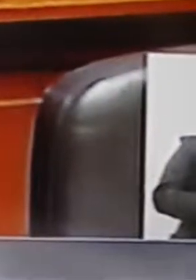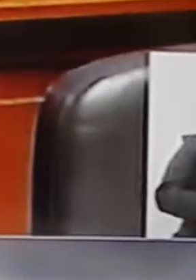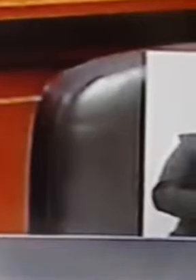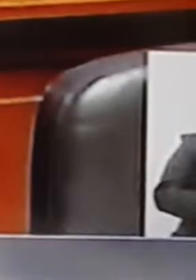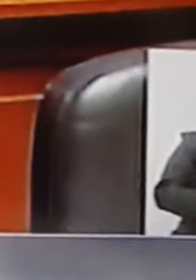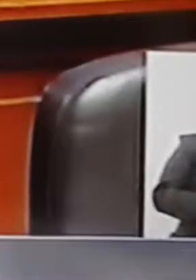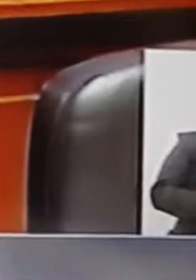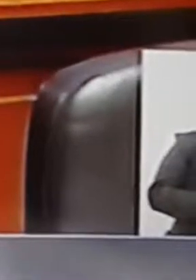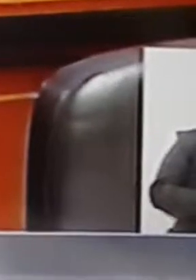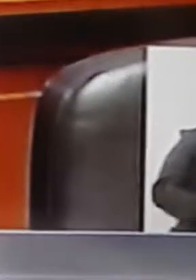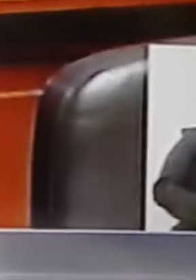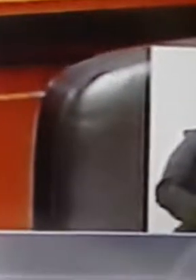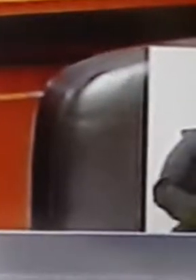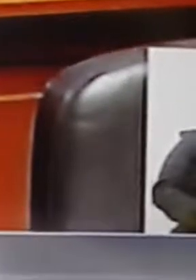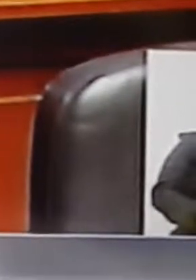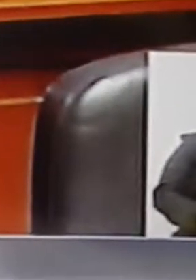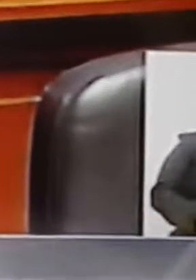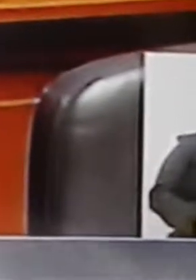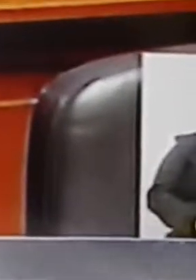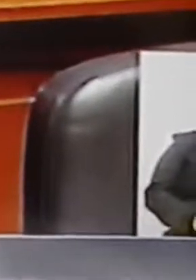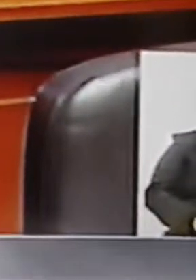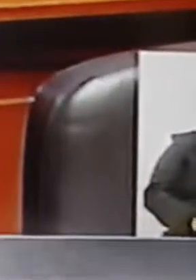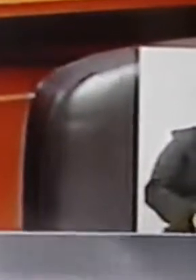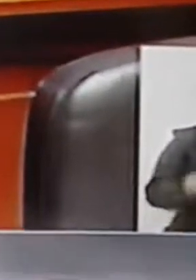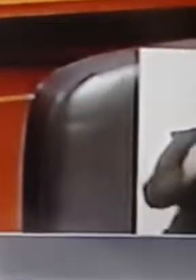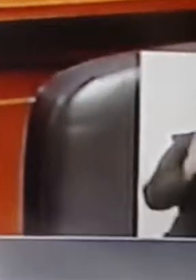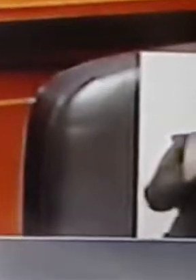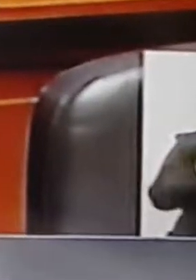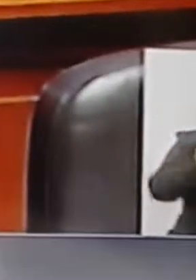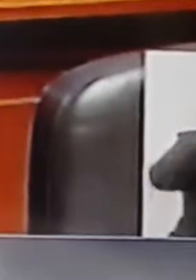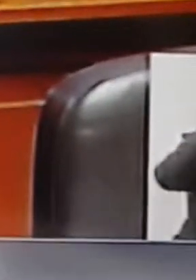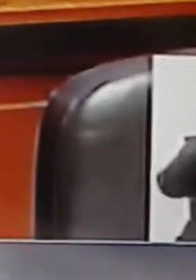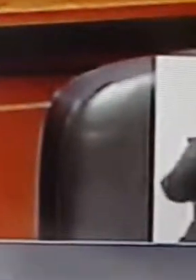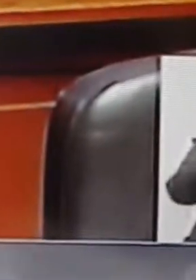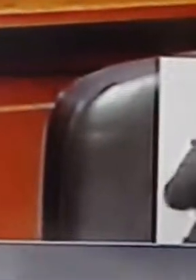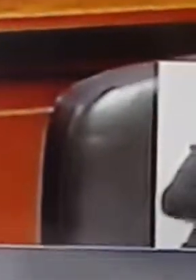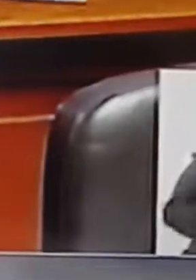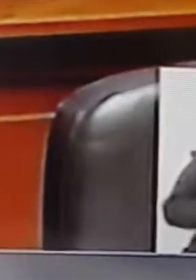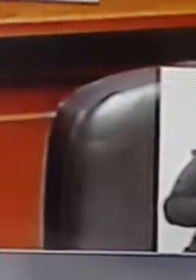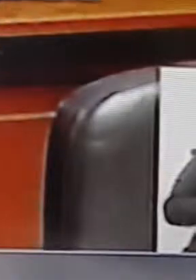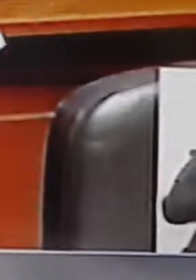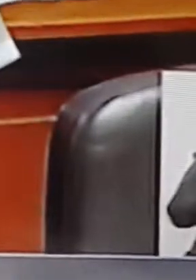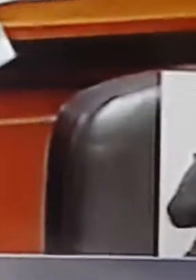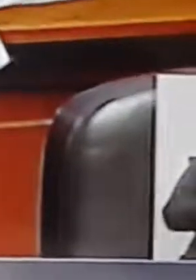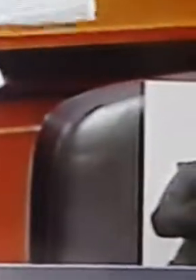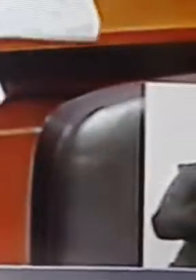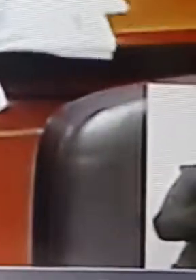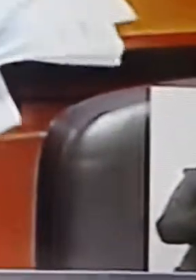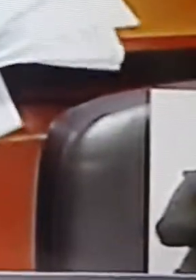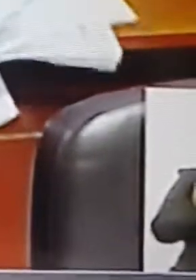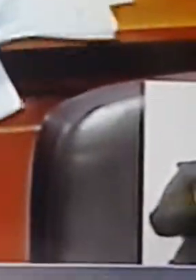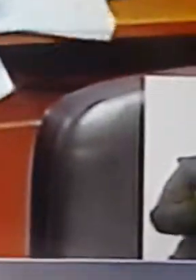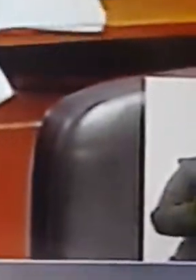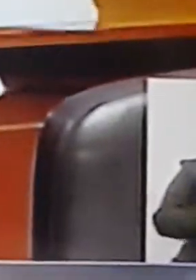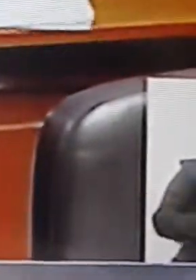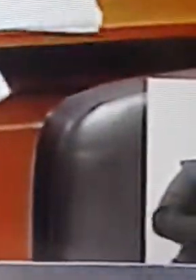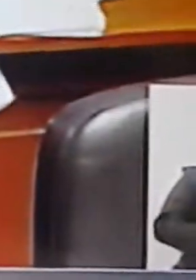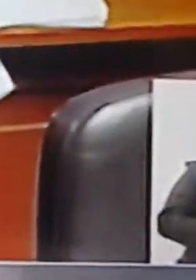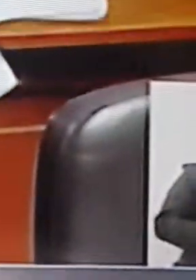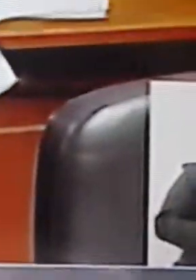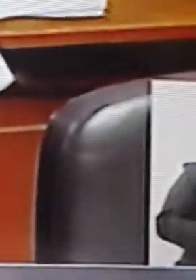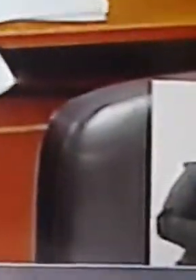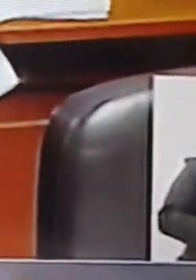mejor dicho, dado su visto bueno por la Asociación Peruana de Consumidores, por la Sociedad, perdón, la Sociedad Nacional de Industria se opone,